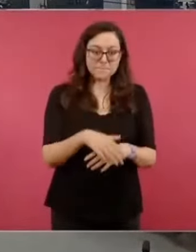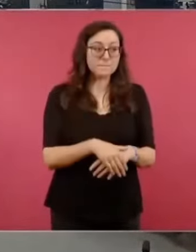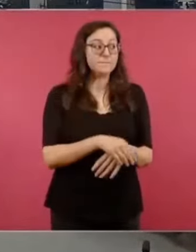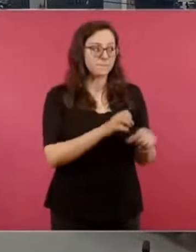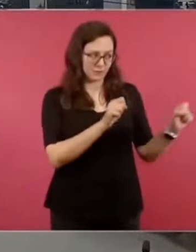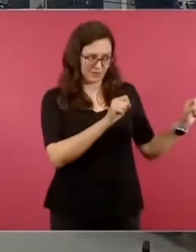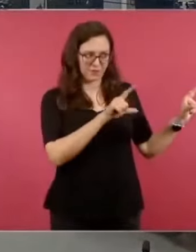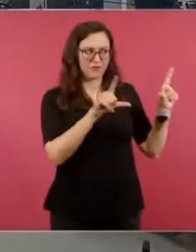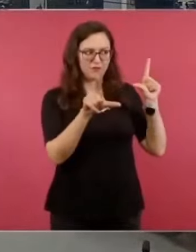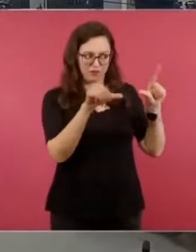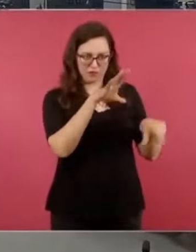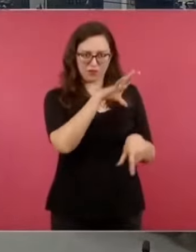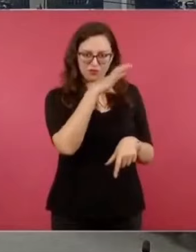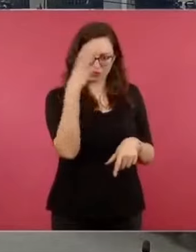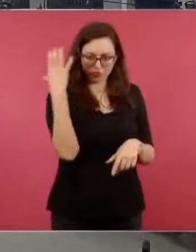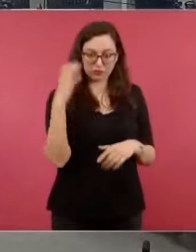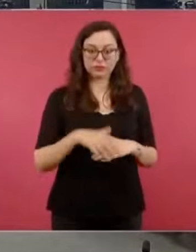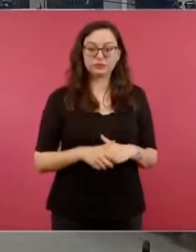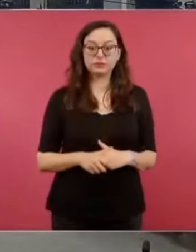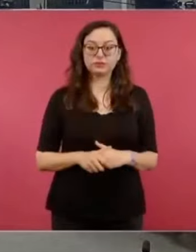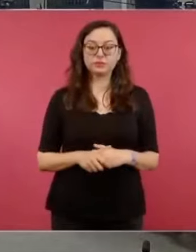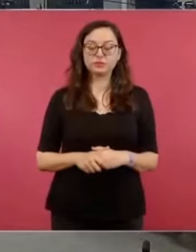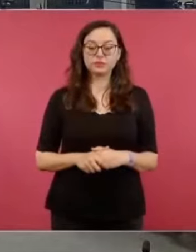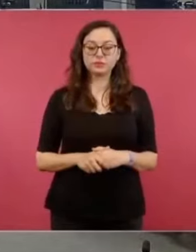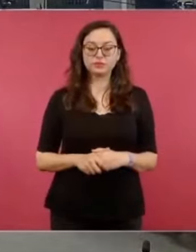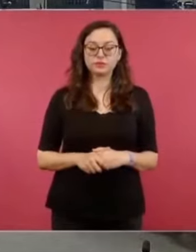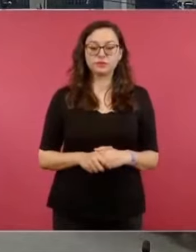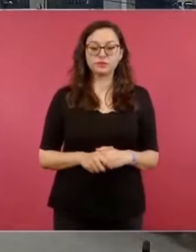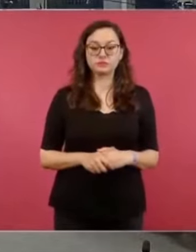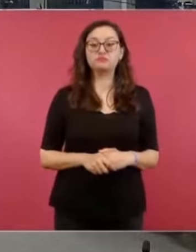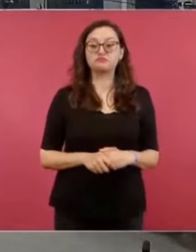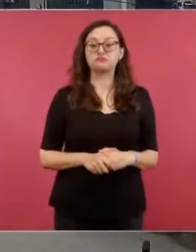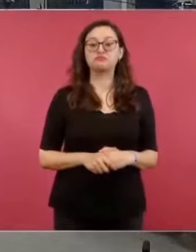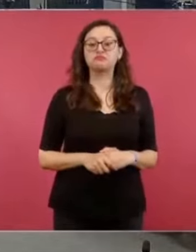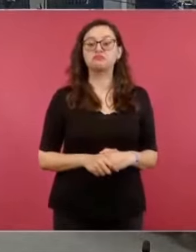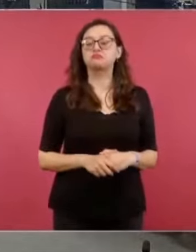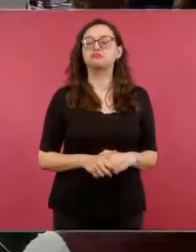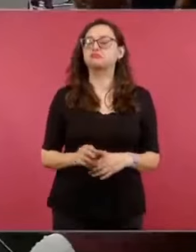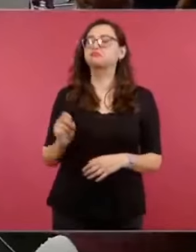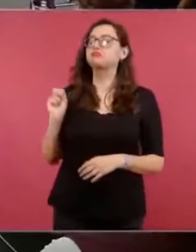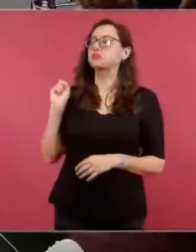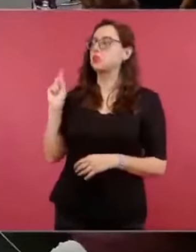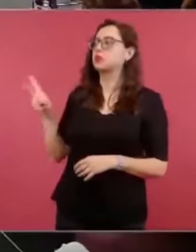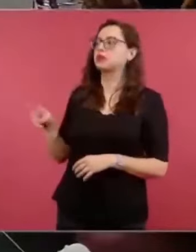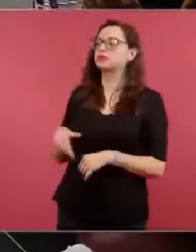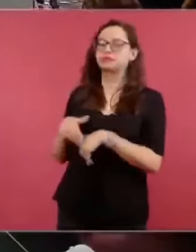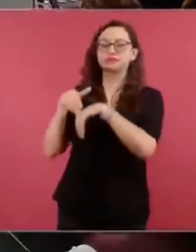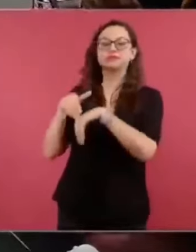para no hablar de violencia. Y ahí van todos.